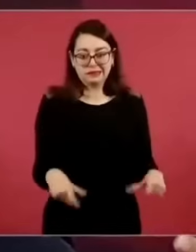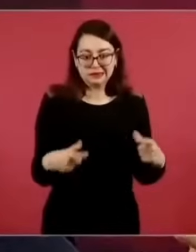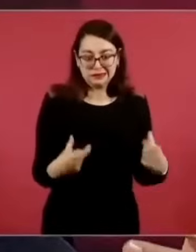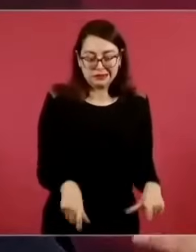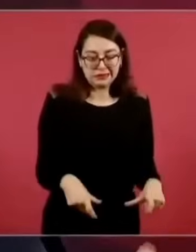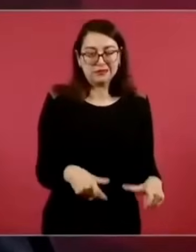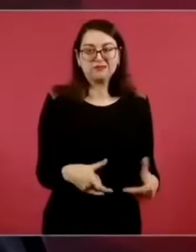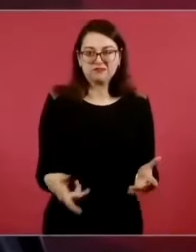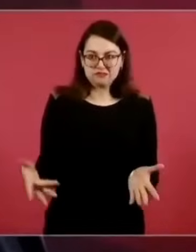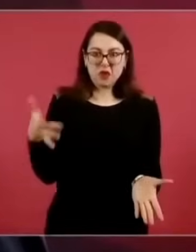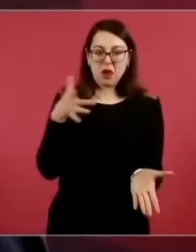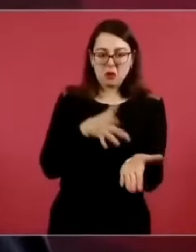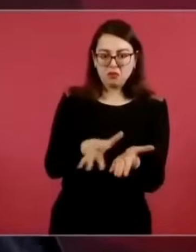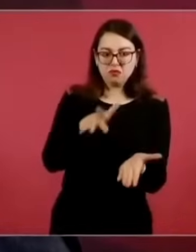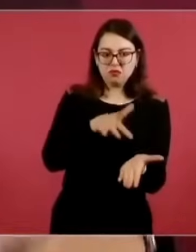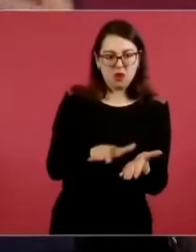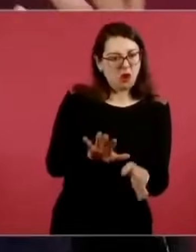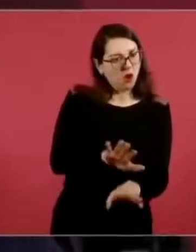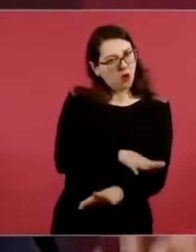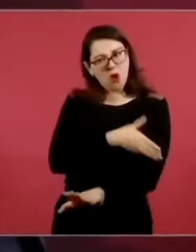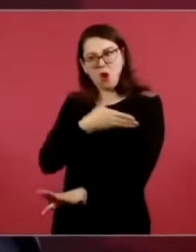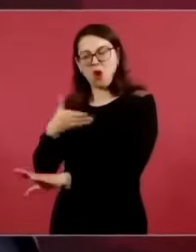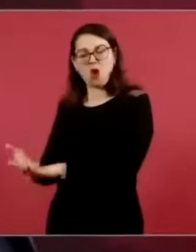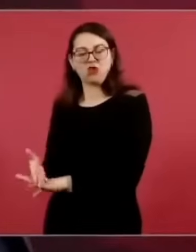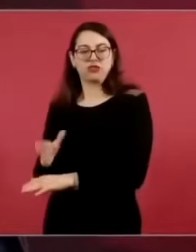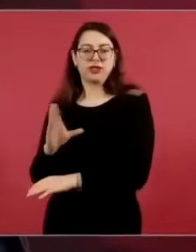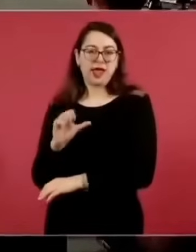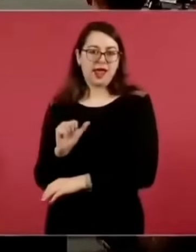del cardenismo y de otros grupos